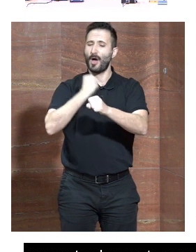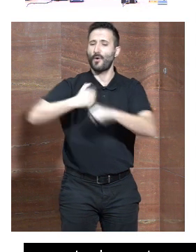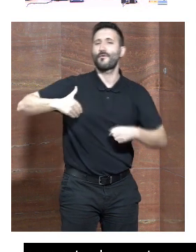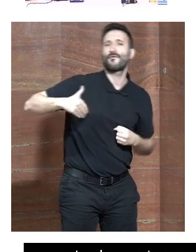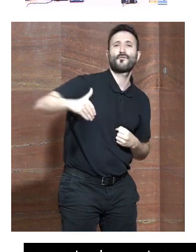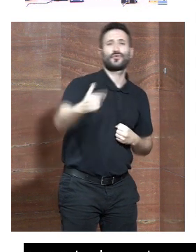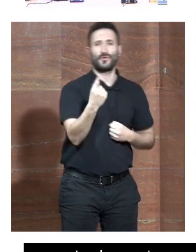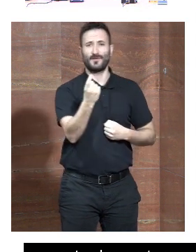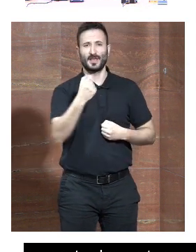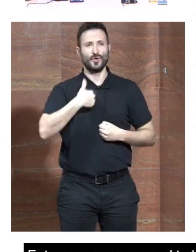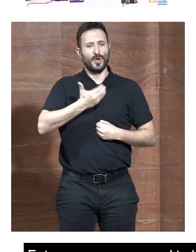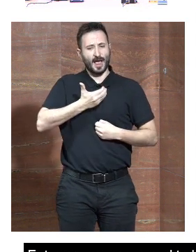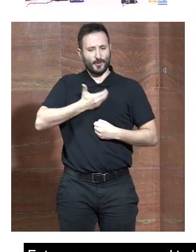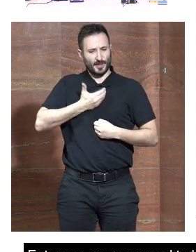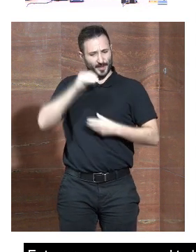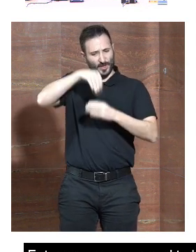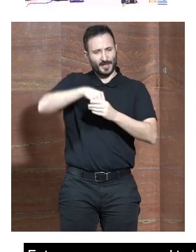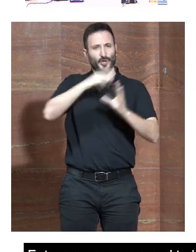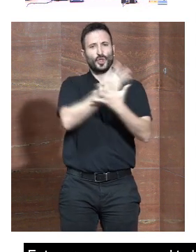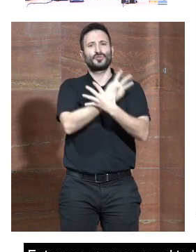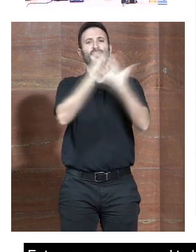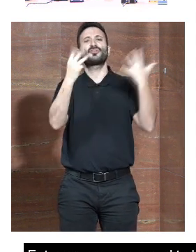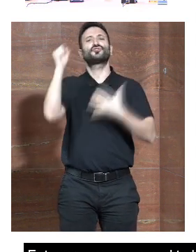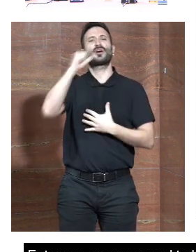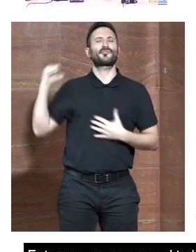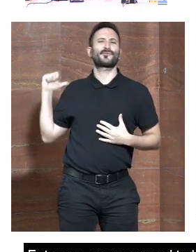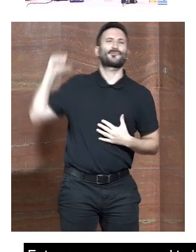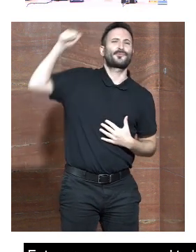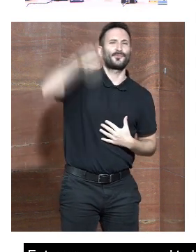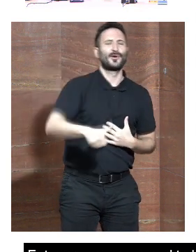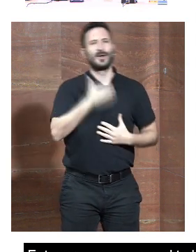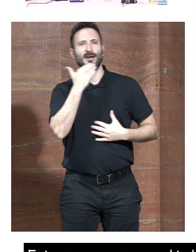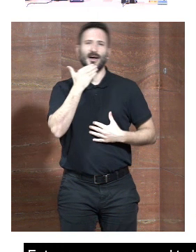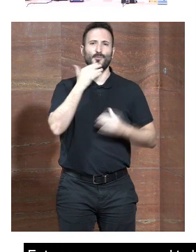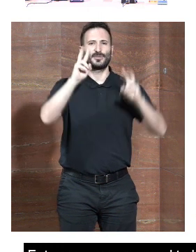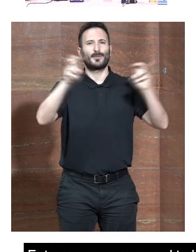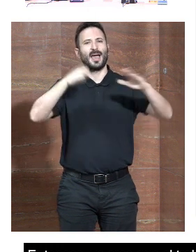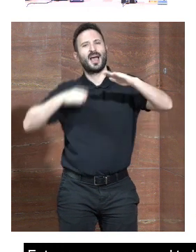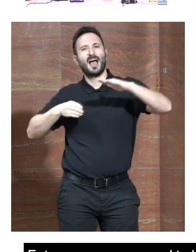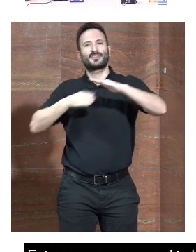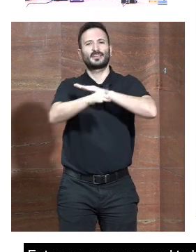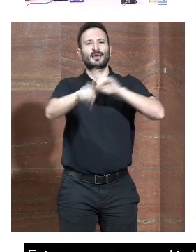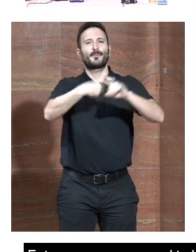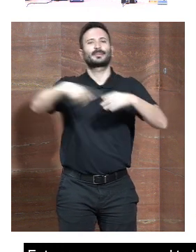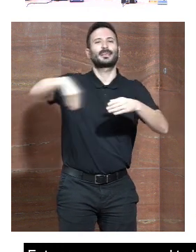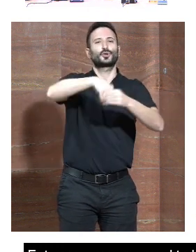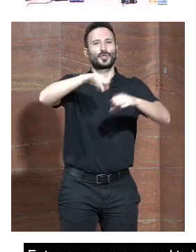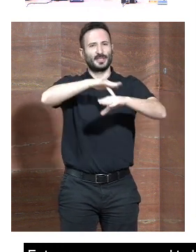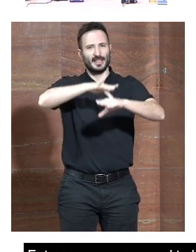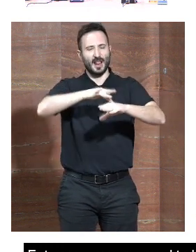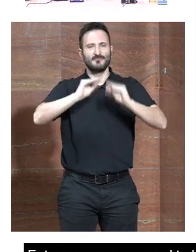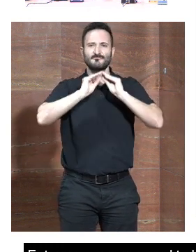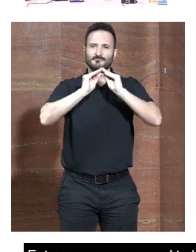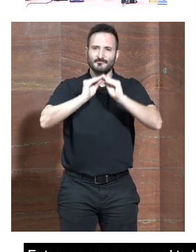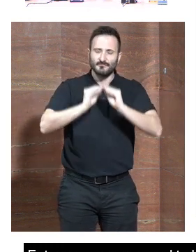yo en este ámbito llevo 18 años haciendo una especie de carrera en accesibilidad y en inclusión digital, y esto no